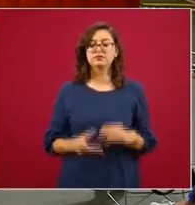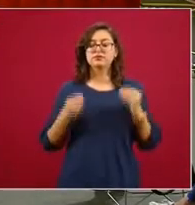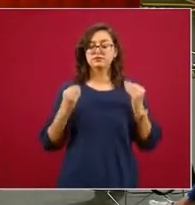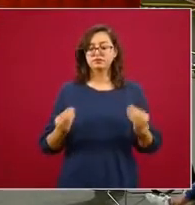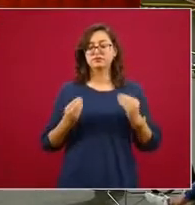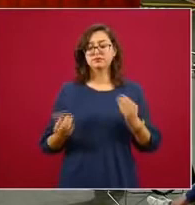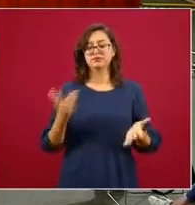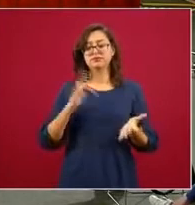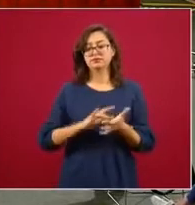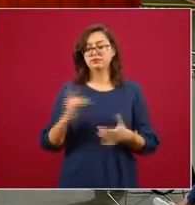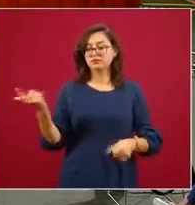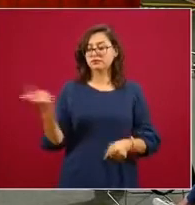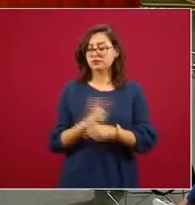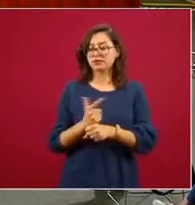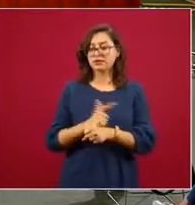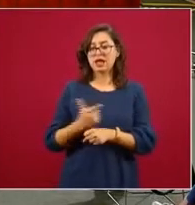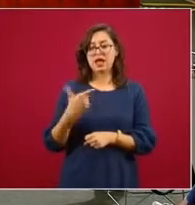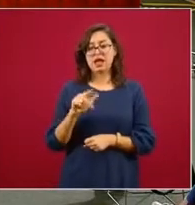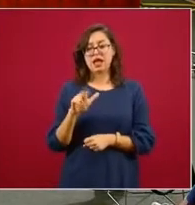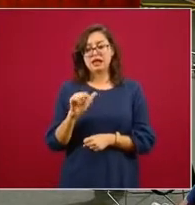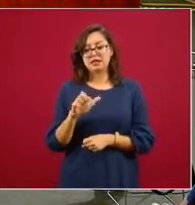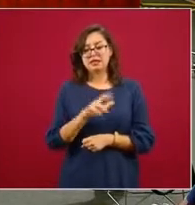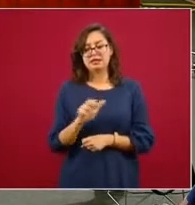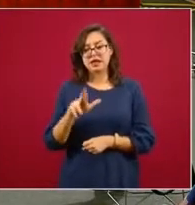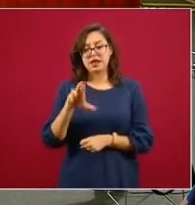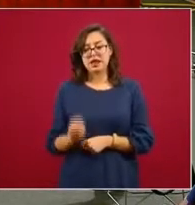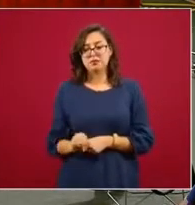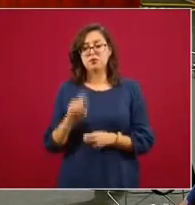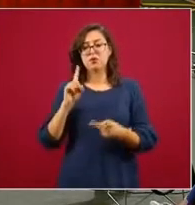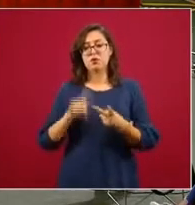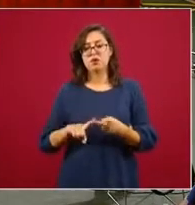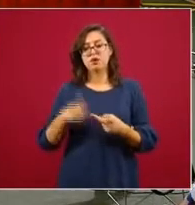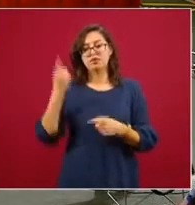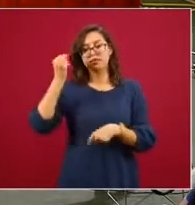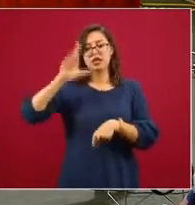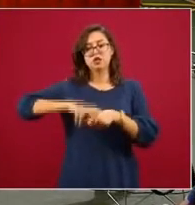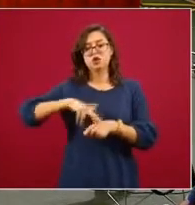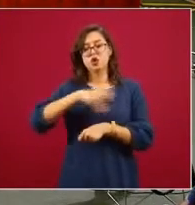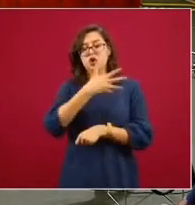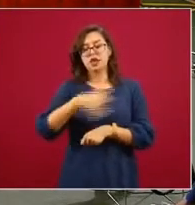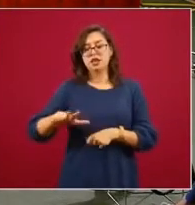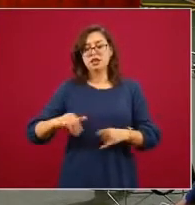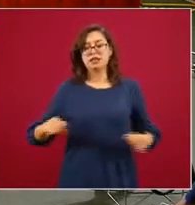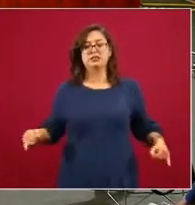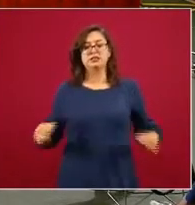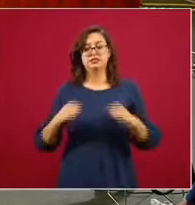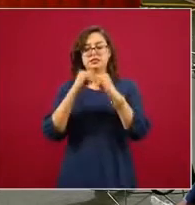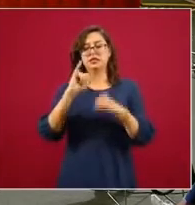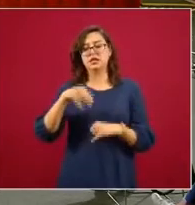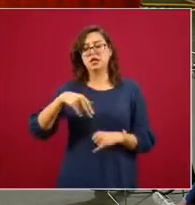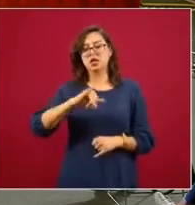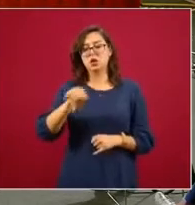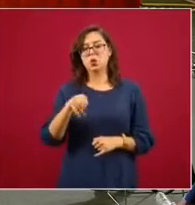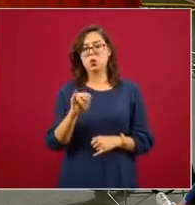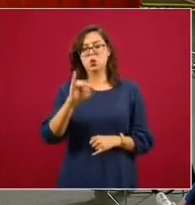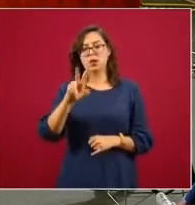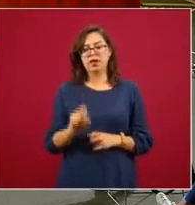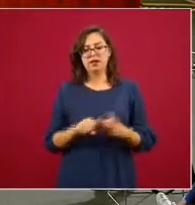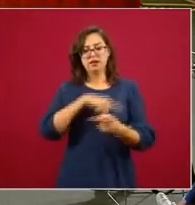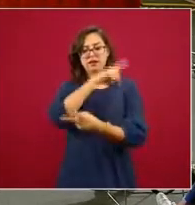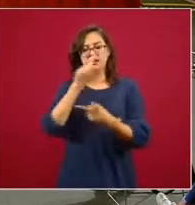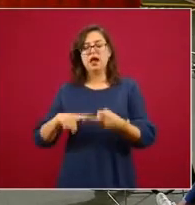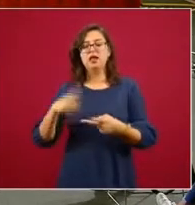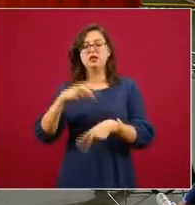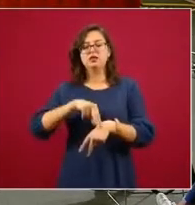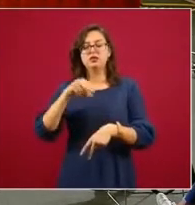al licenciado Guillermo Rafael Santiago Rodríguez, director general del Instituto Mexicano de la Juventud, y a la